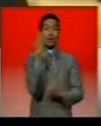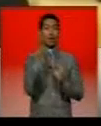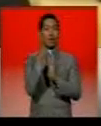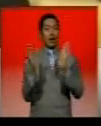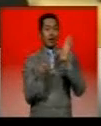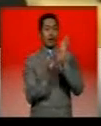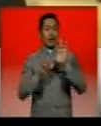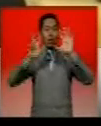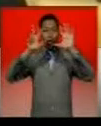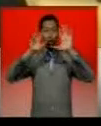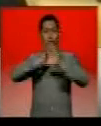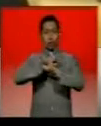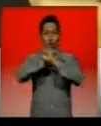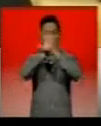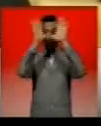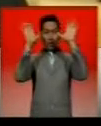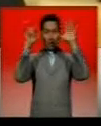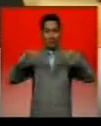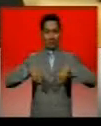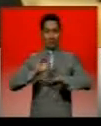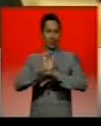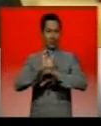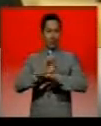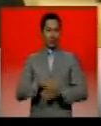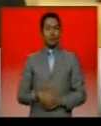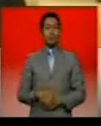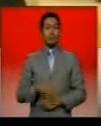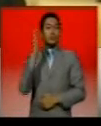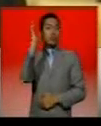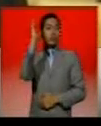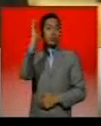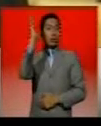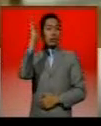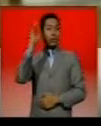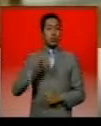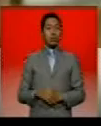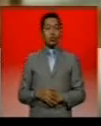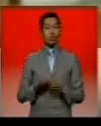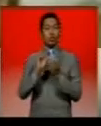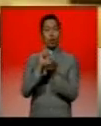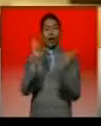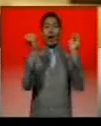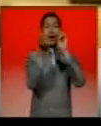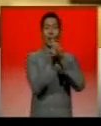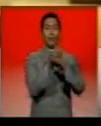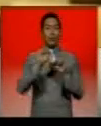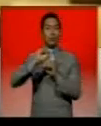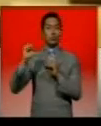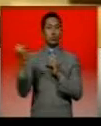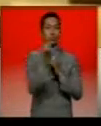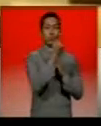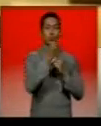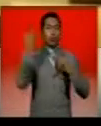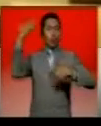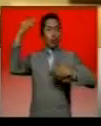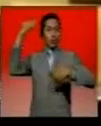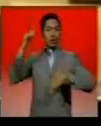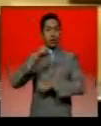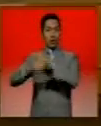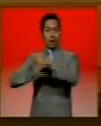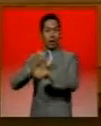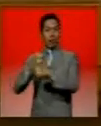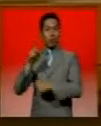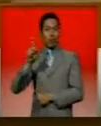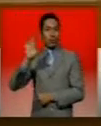8 de la mañana, hora en Ecuador. Rafael Correa brindará un discurso en el que abordará los cambios en la situación política mundial desde